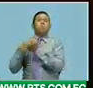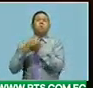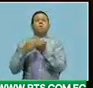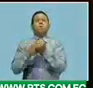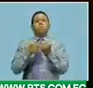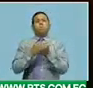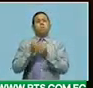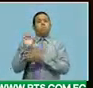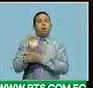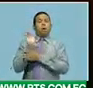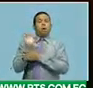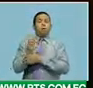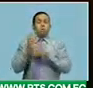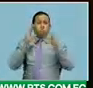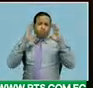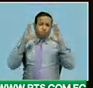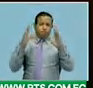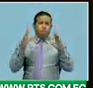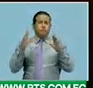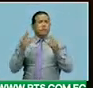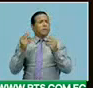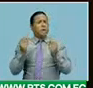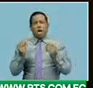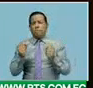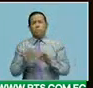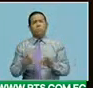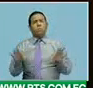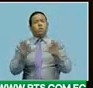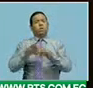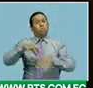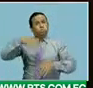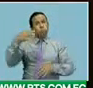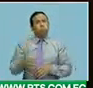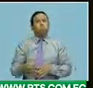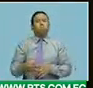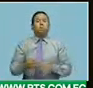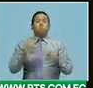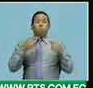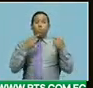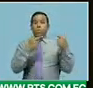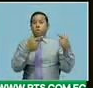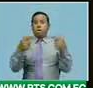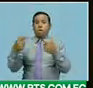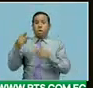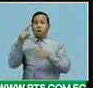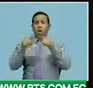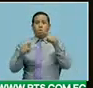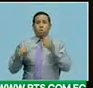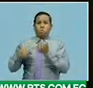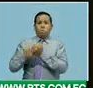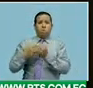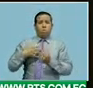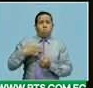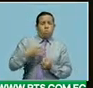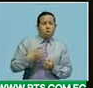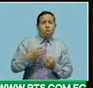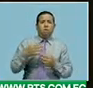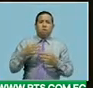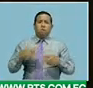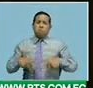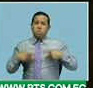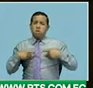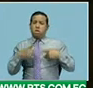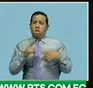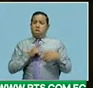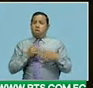manera y con eficacia y rapidez y cuidar que de las vidas humanas que a las horas de la tarde se presentó